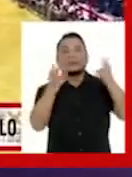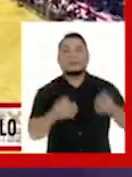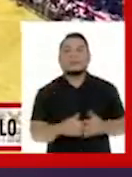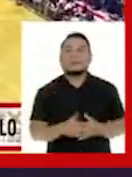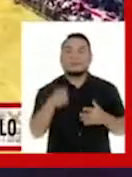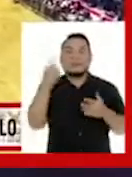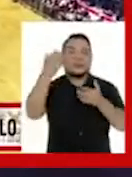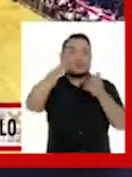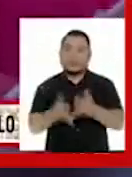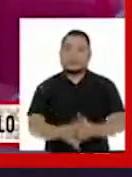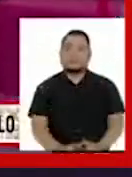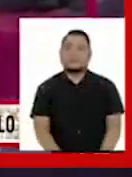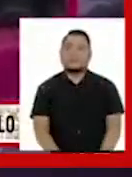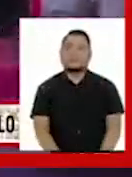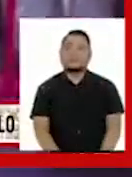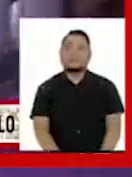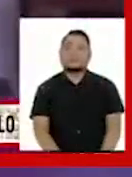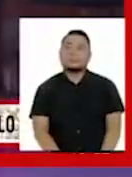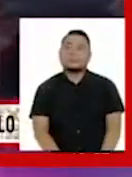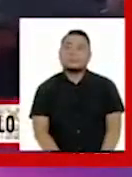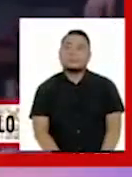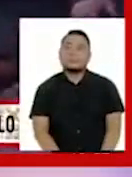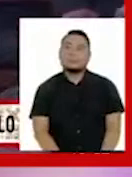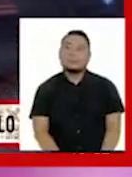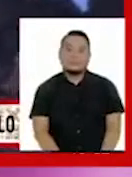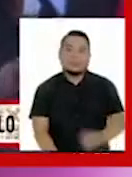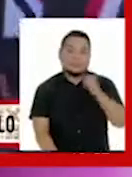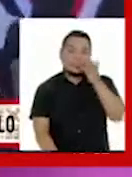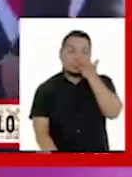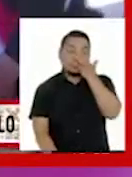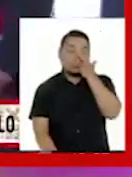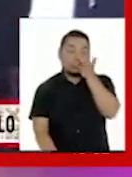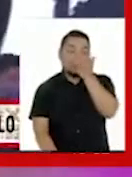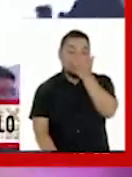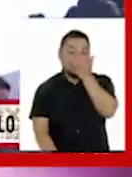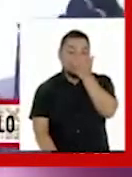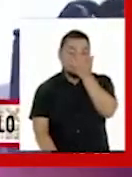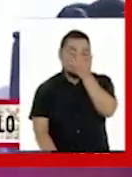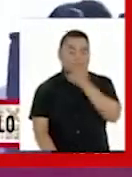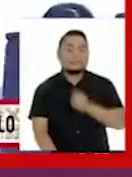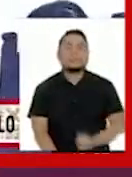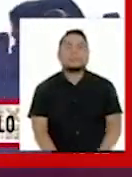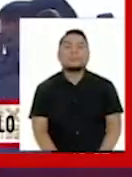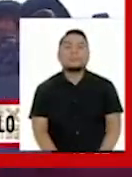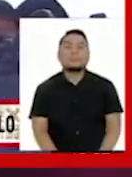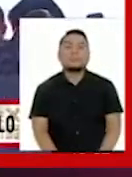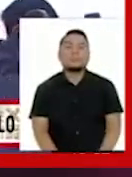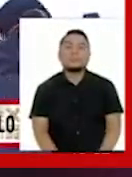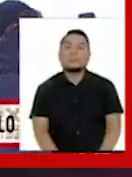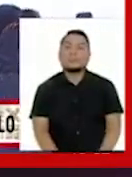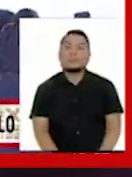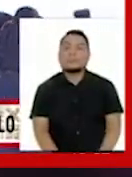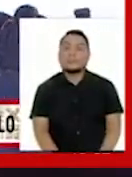y esto es motivo de celebración, a un presidente que con toda claridad, sin lugar a dudas, despejando